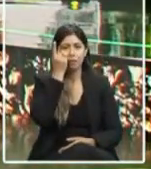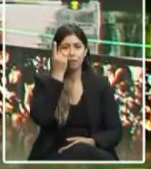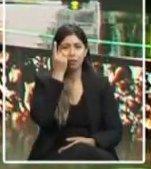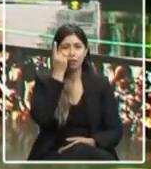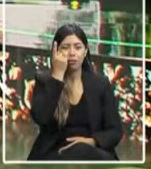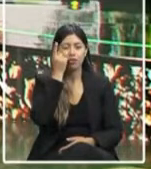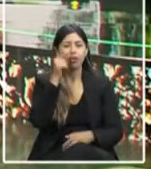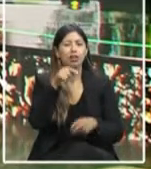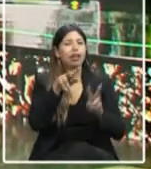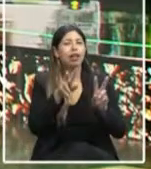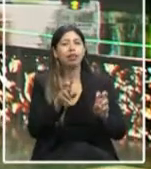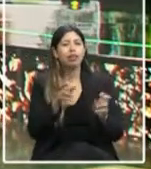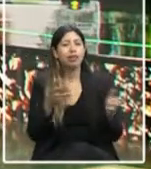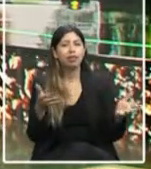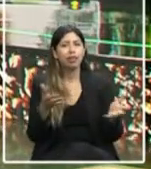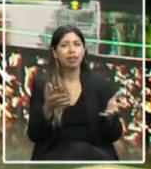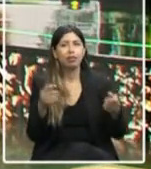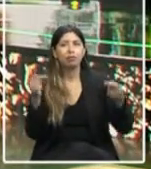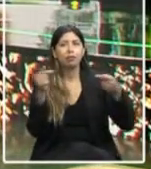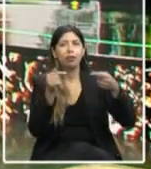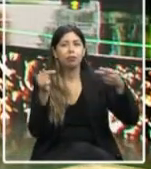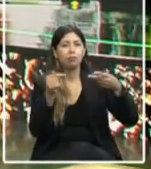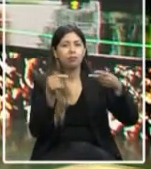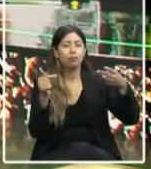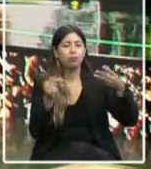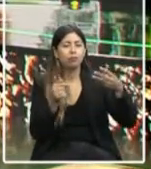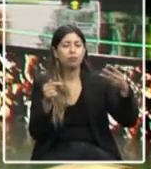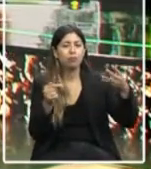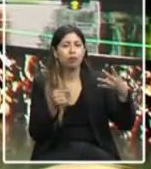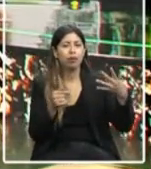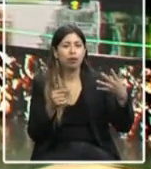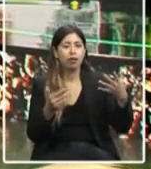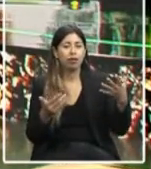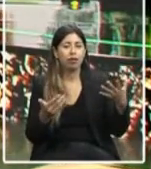de qué trata cada uno de estos